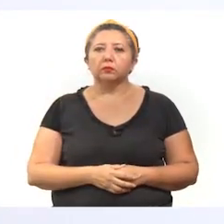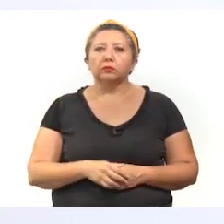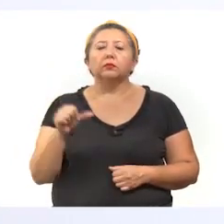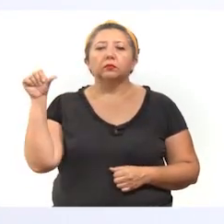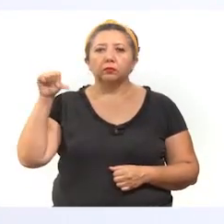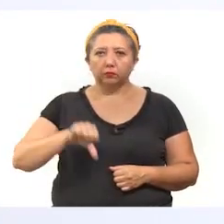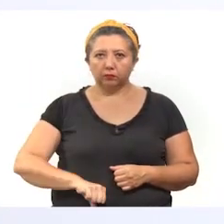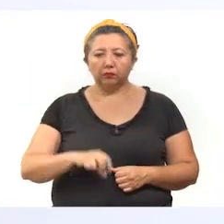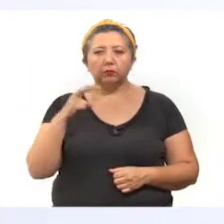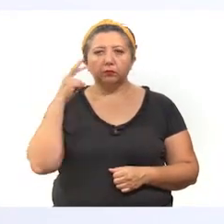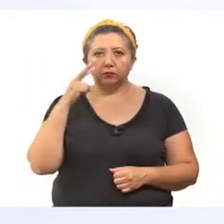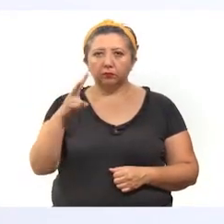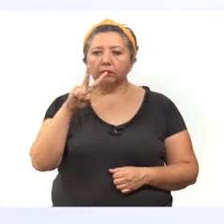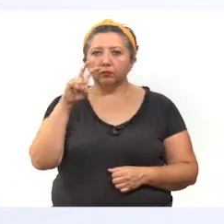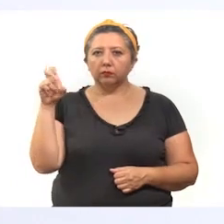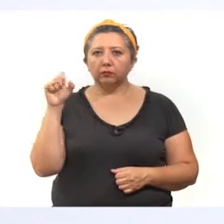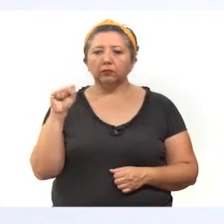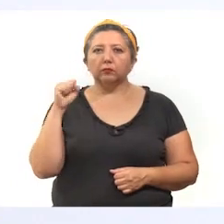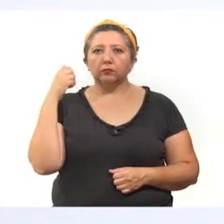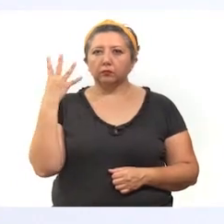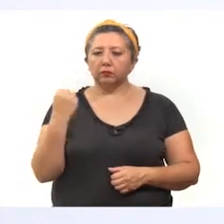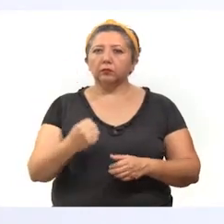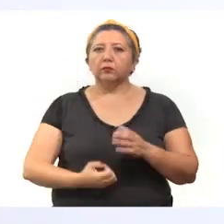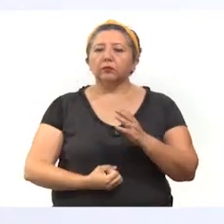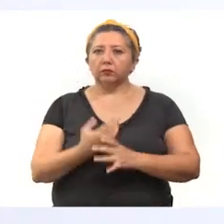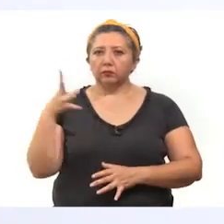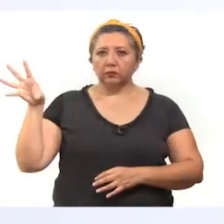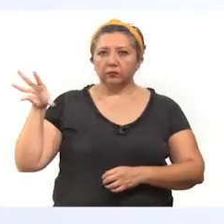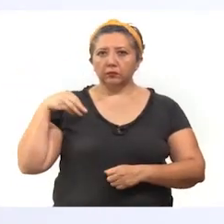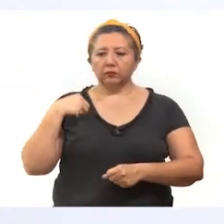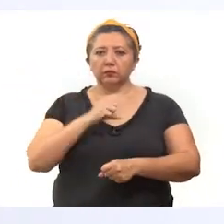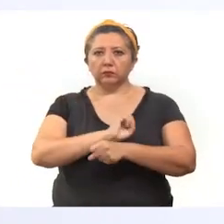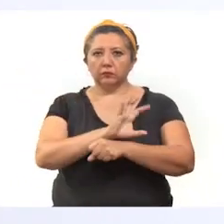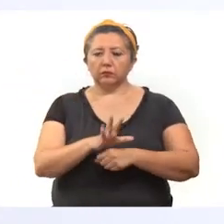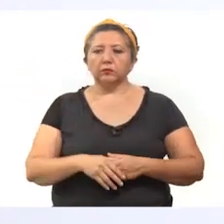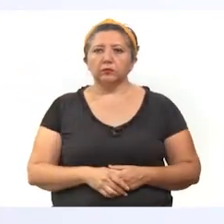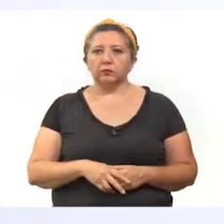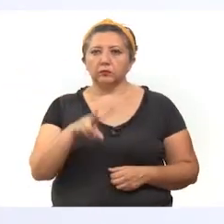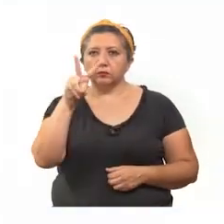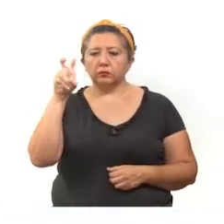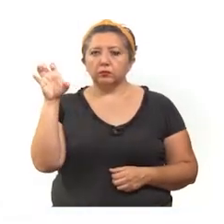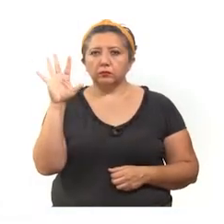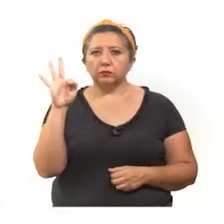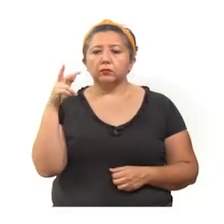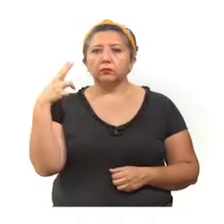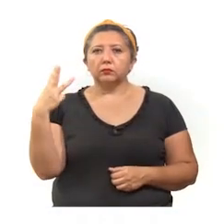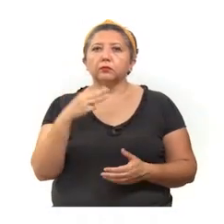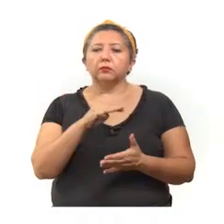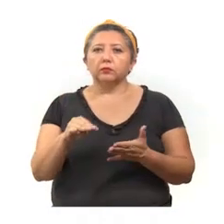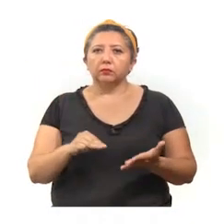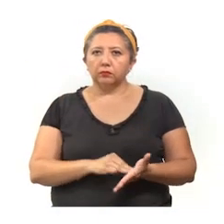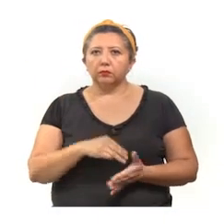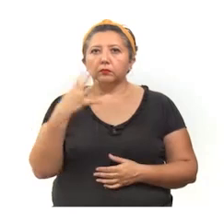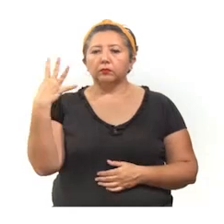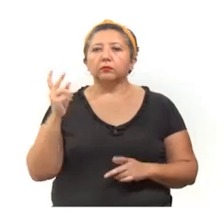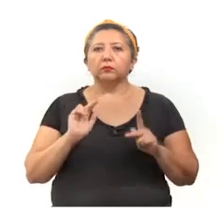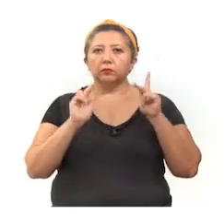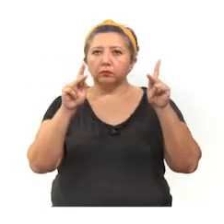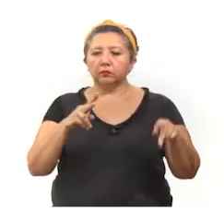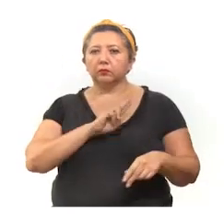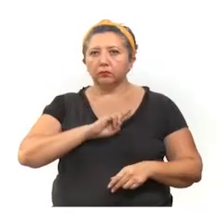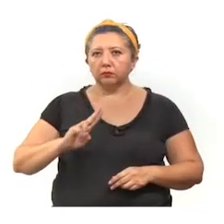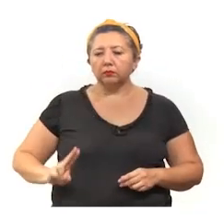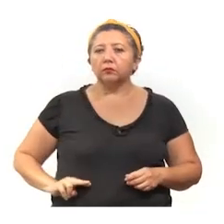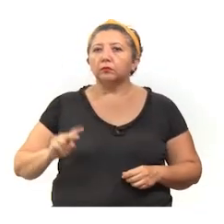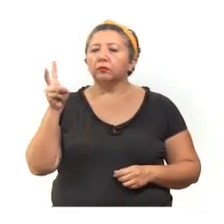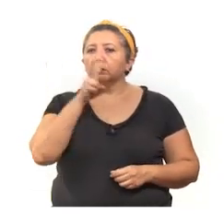67.247. Hoy se detectaron 269 nuevos contagios de coronavirus, 243 en Mérida, 4